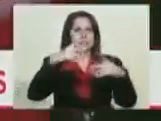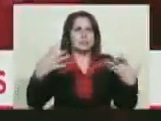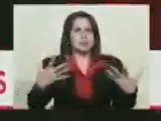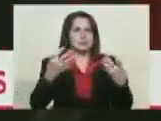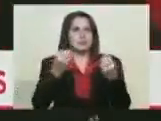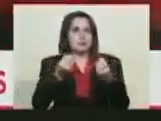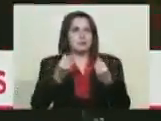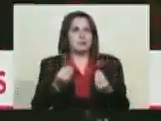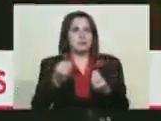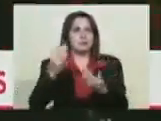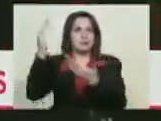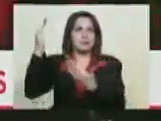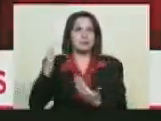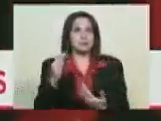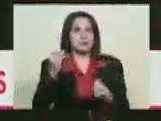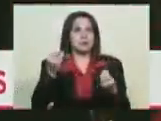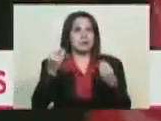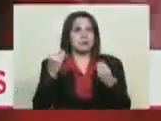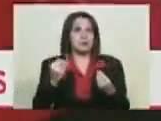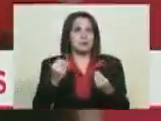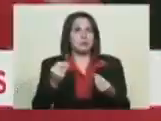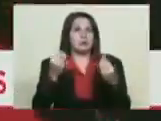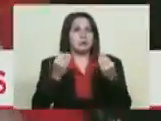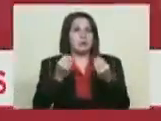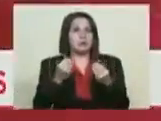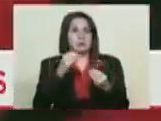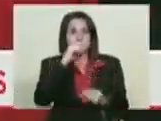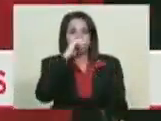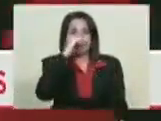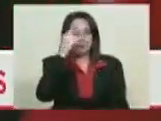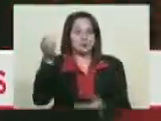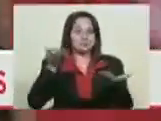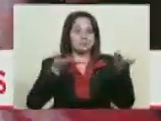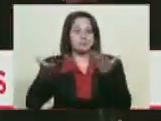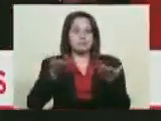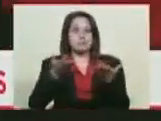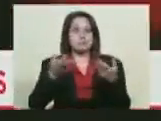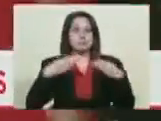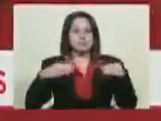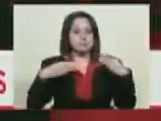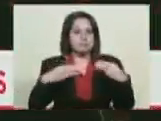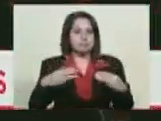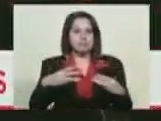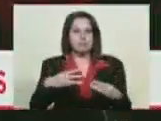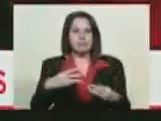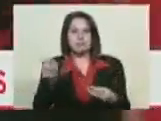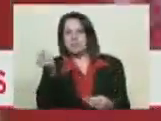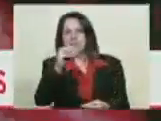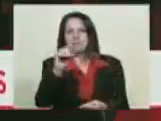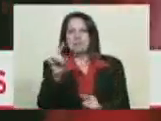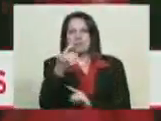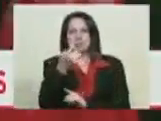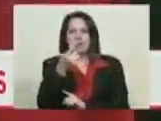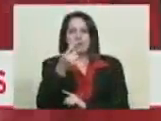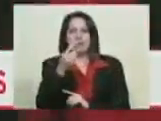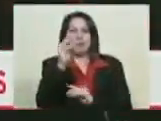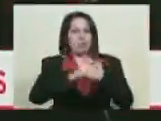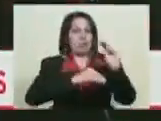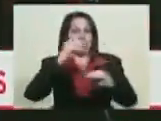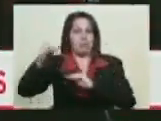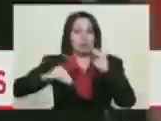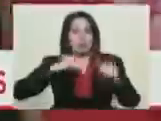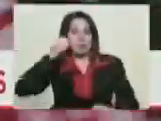social, específicamente en lo que tiene que ver con el tema de los servicios públicos, que ha sido una de las principales demandas de la